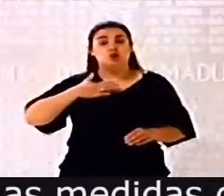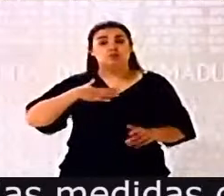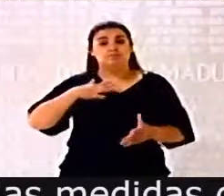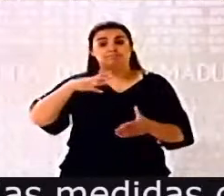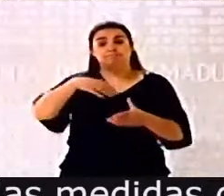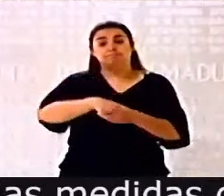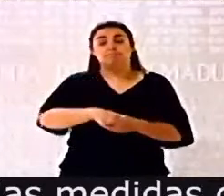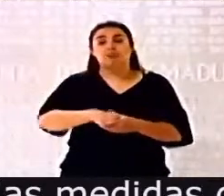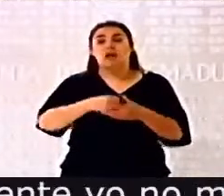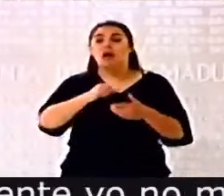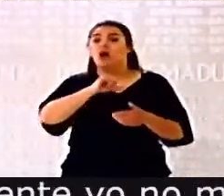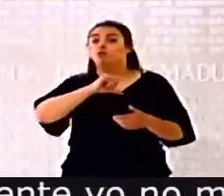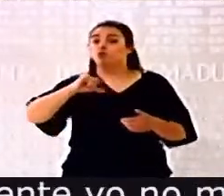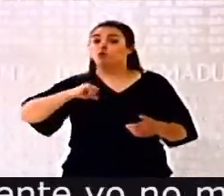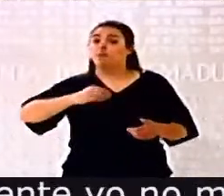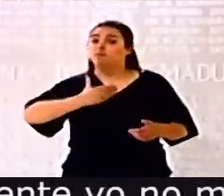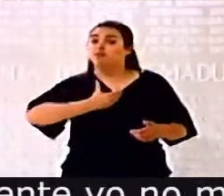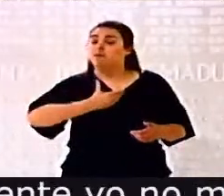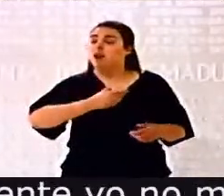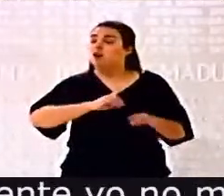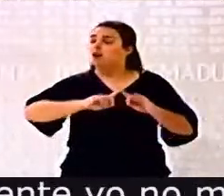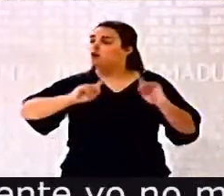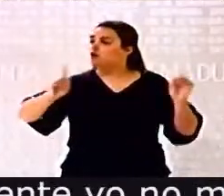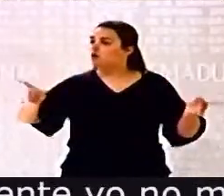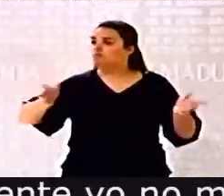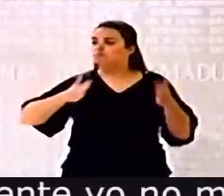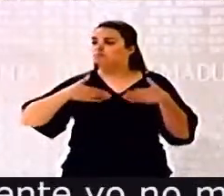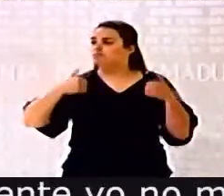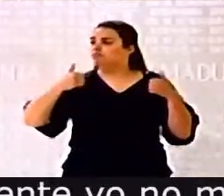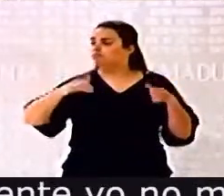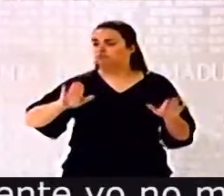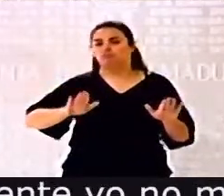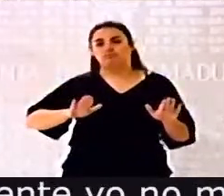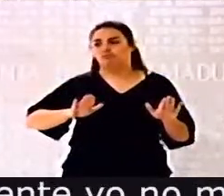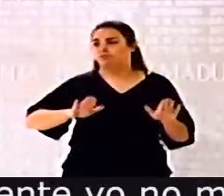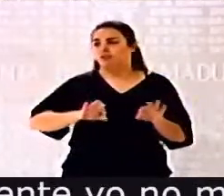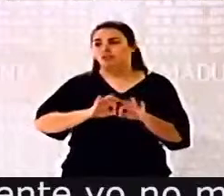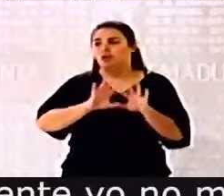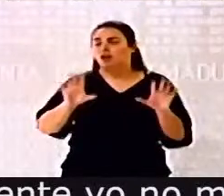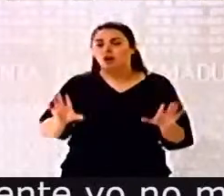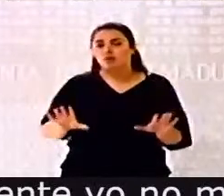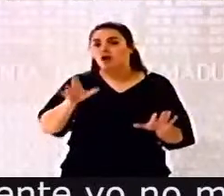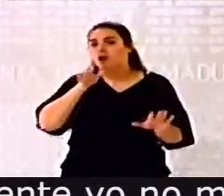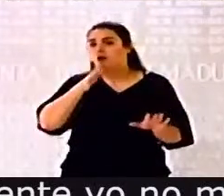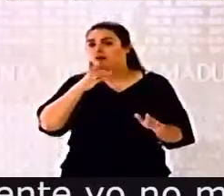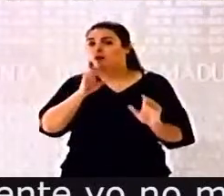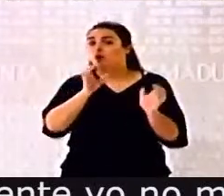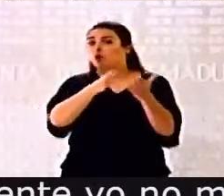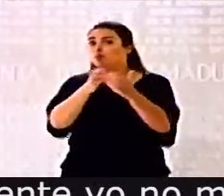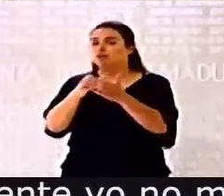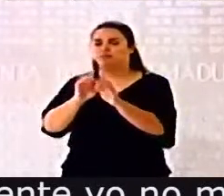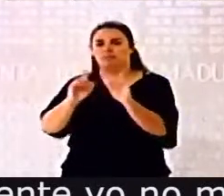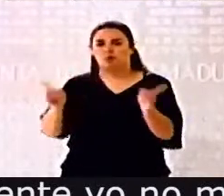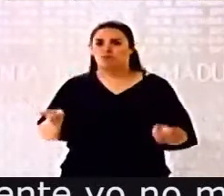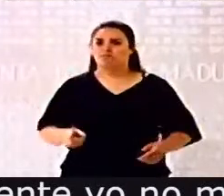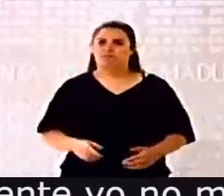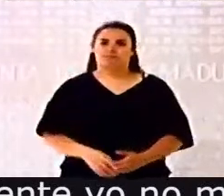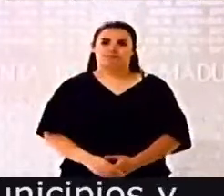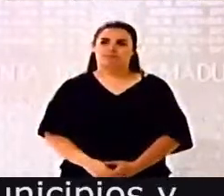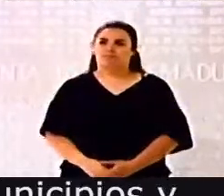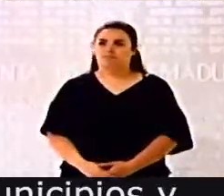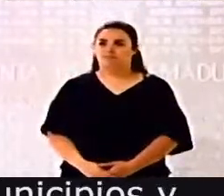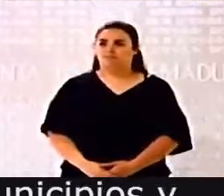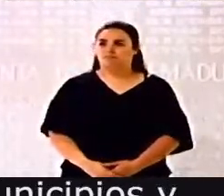meter en la autonomía municipal de cada uno de los municipios y, por supuesto, menos de las mancomunidades.